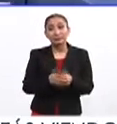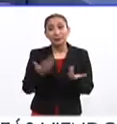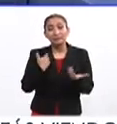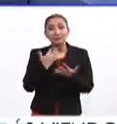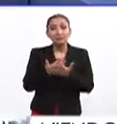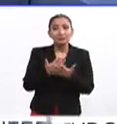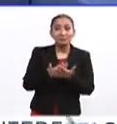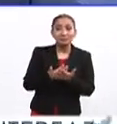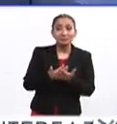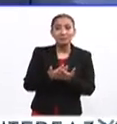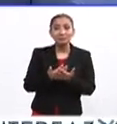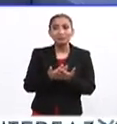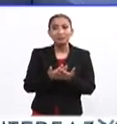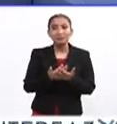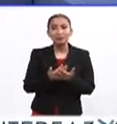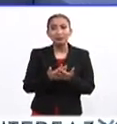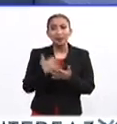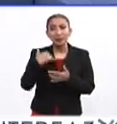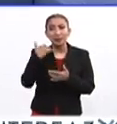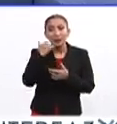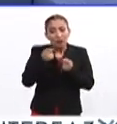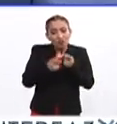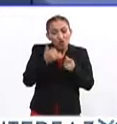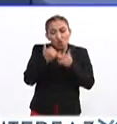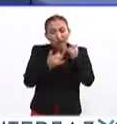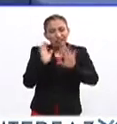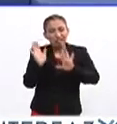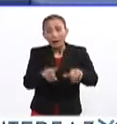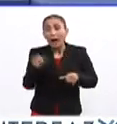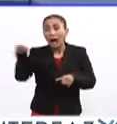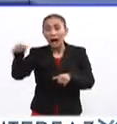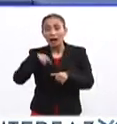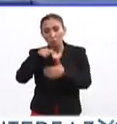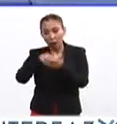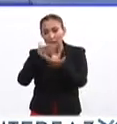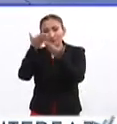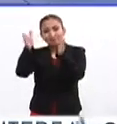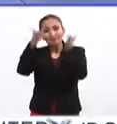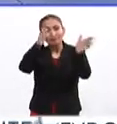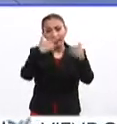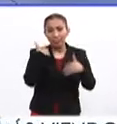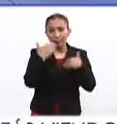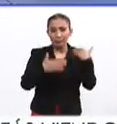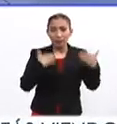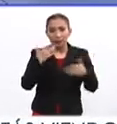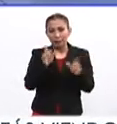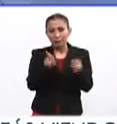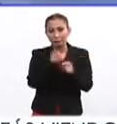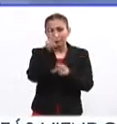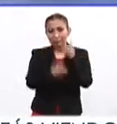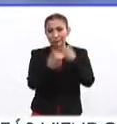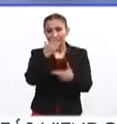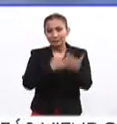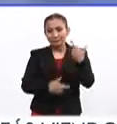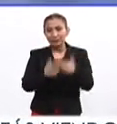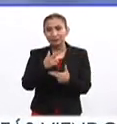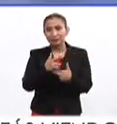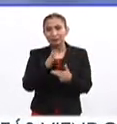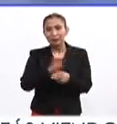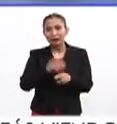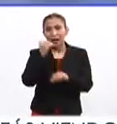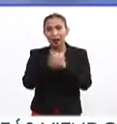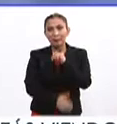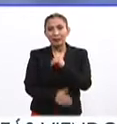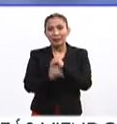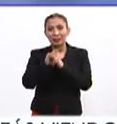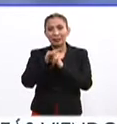siempre a los nuevos, a los celulares y a los videojuegos. En fin, ahí están las puertas abiertas, disfrútenlo. Vamos a una breve pausa, regresamos para